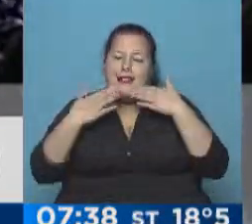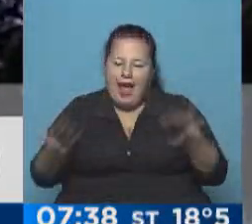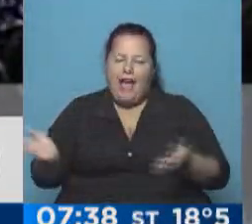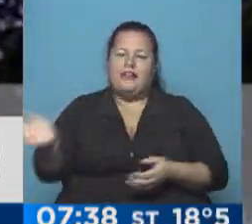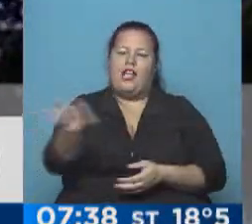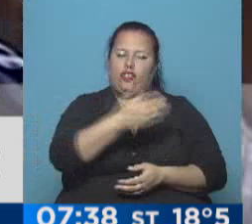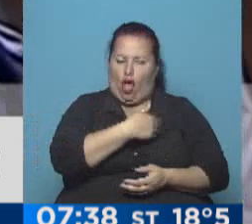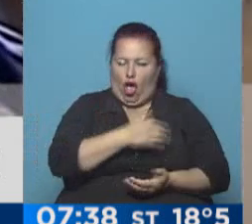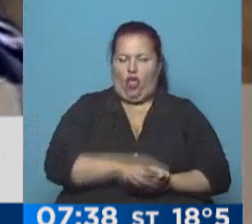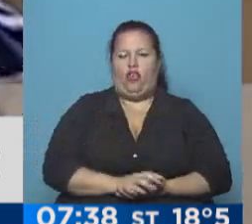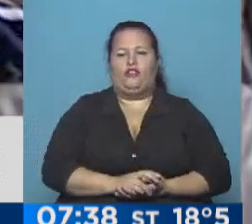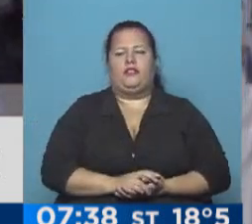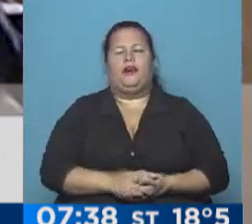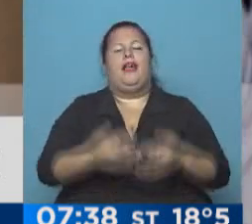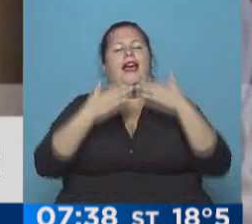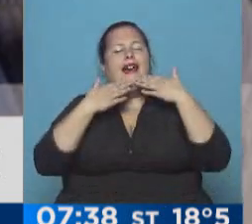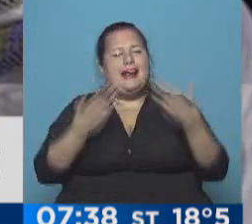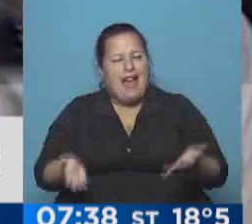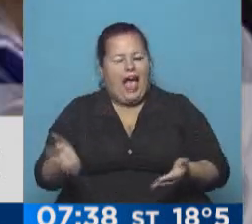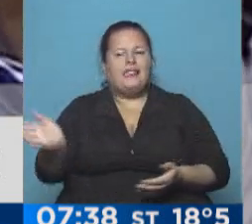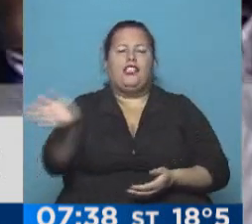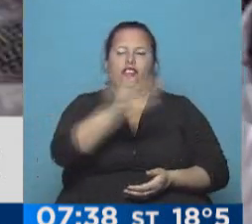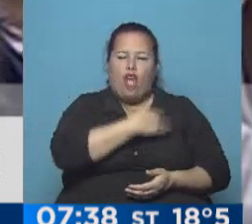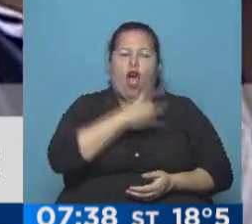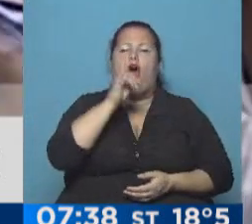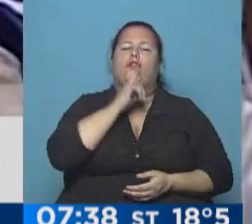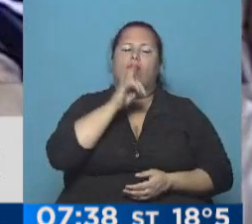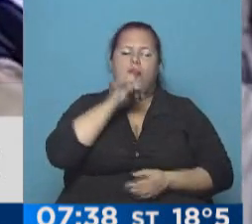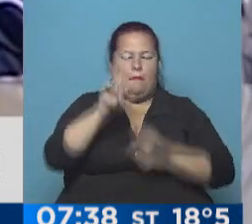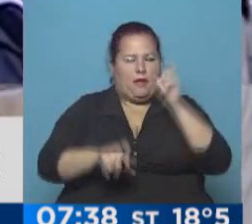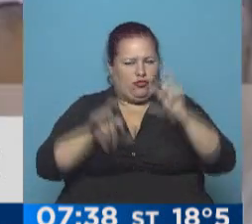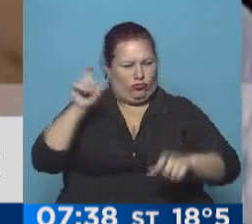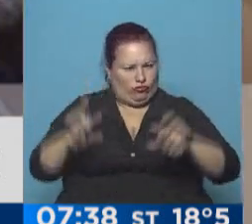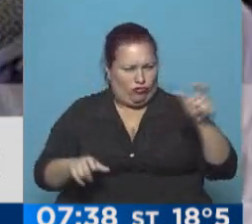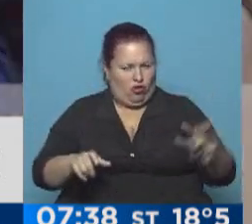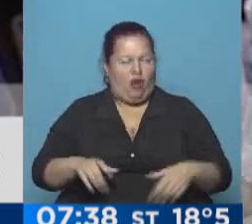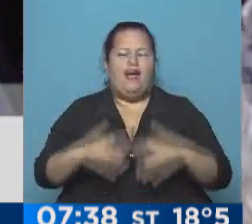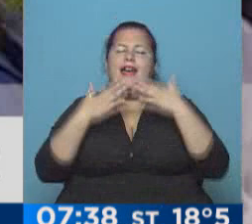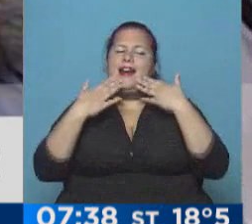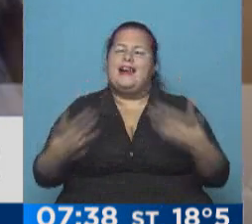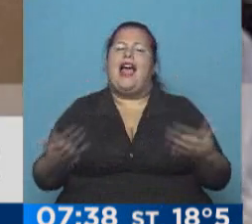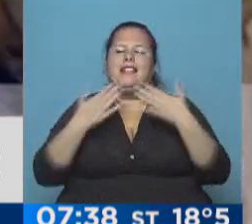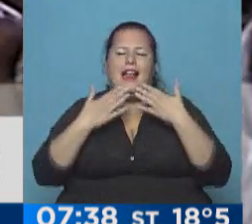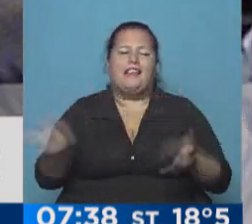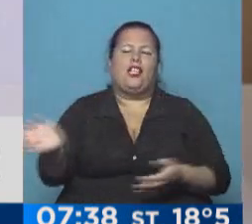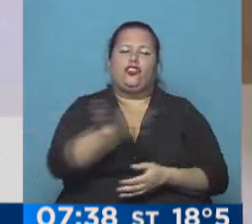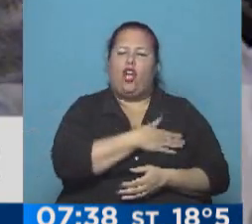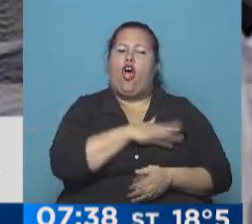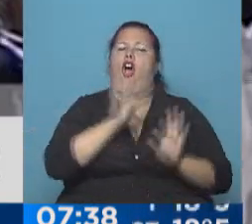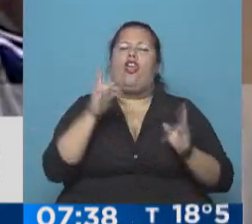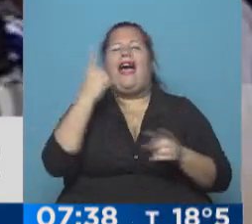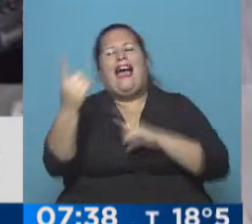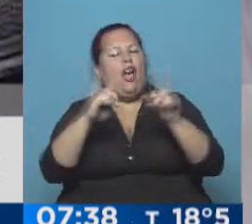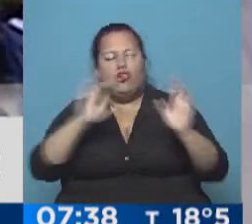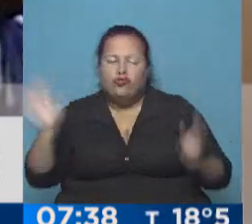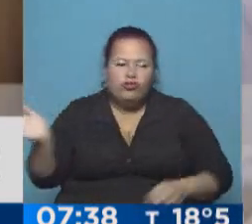a todos gracias a todos los tucumanos Gracias a todos sin